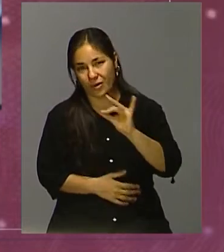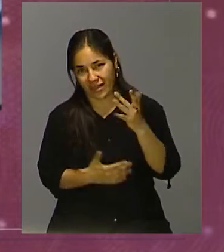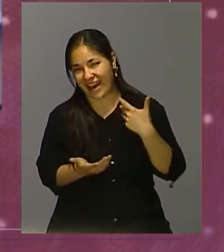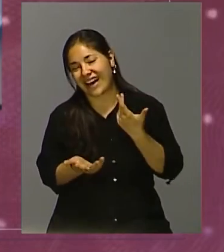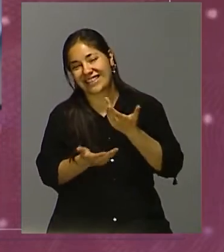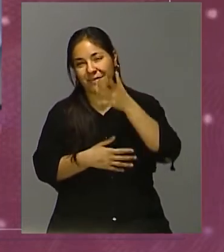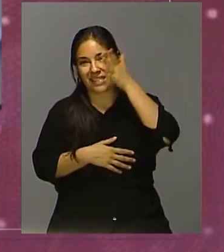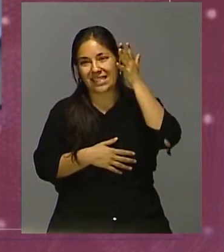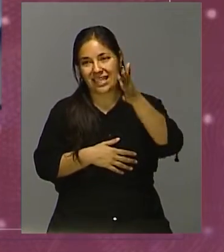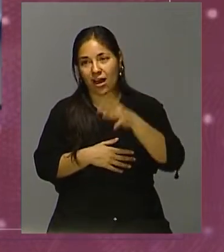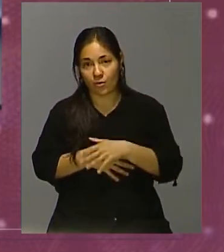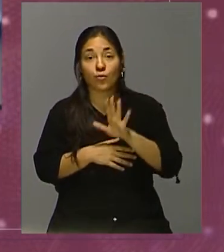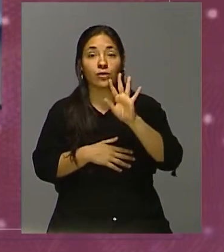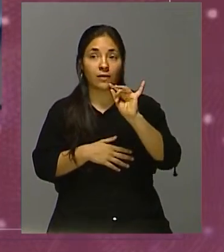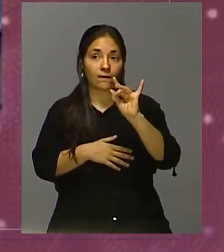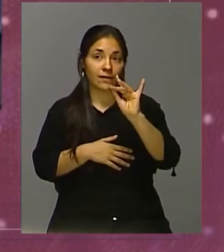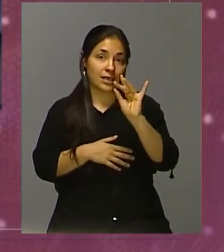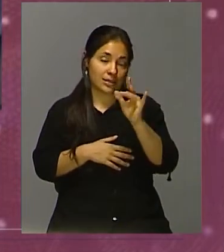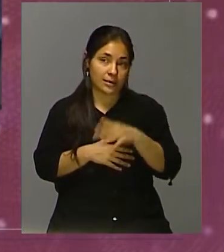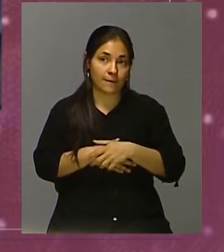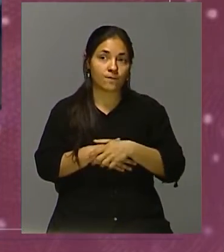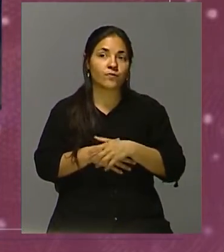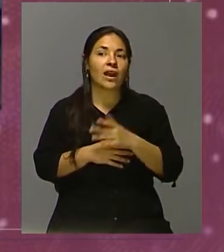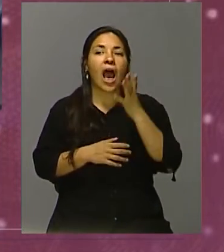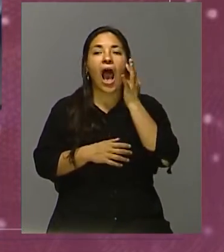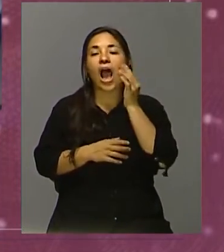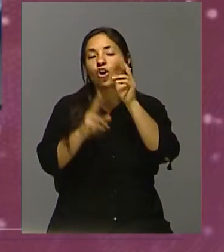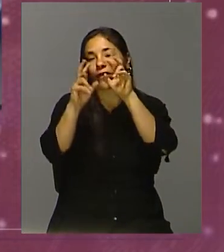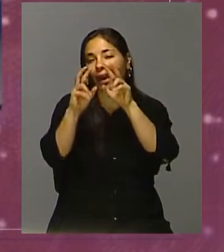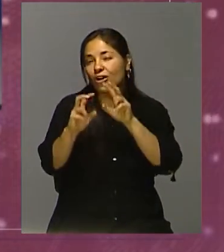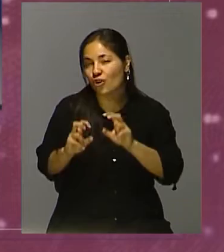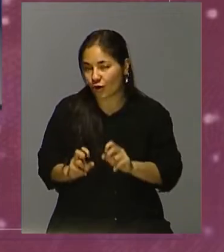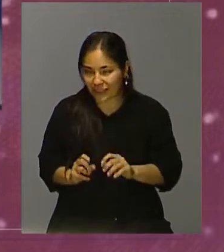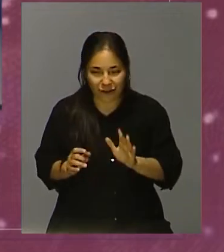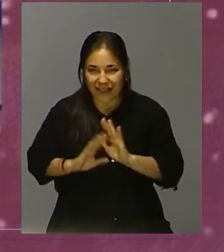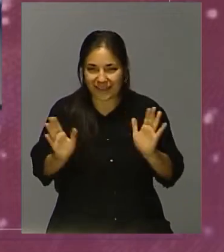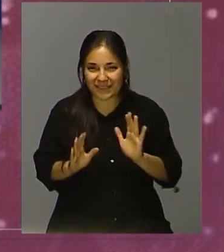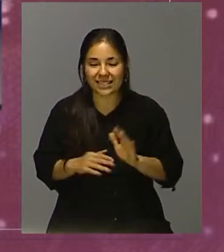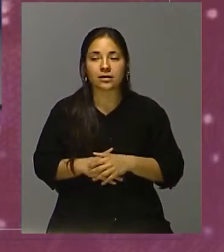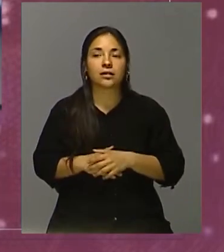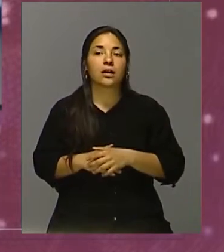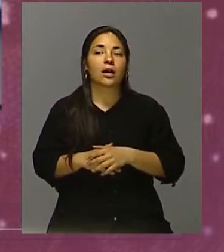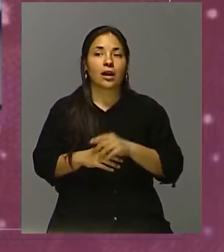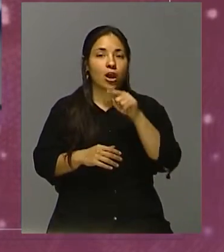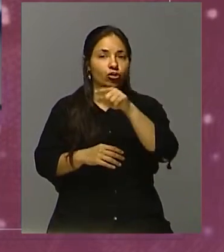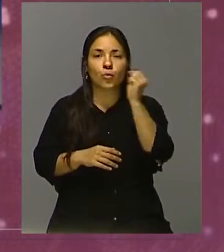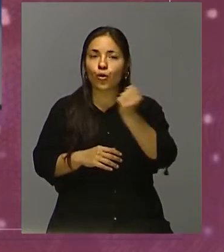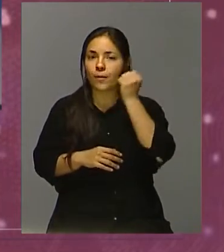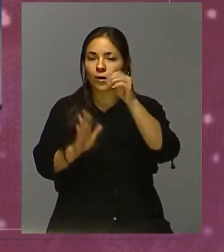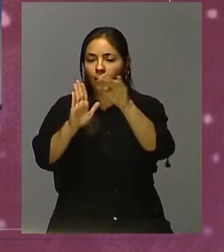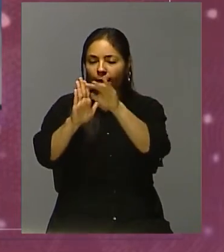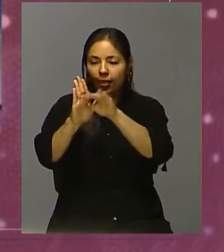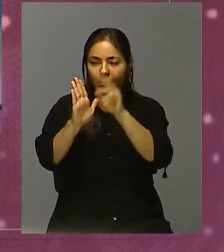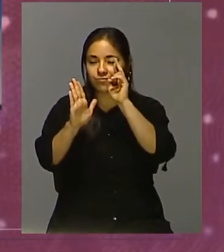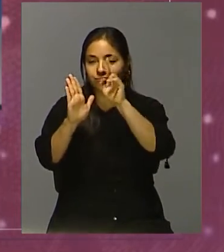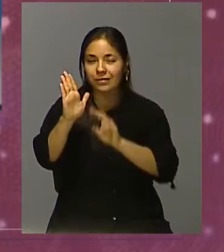a ser mucho más difícil. Eso estoy haciendo como un diagnóstico, ¿no? Claro. Pero digamos, no perder de vista esto.